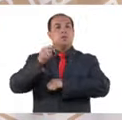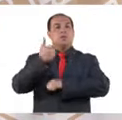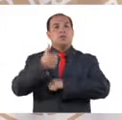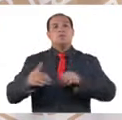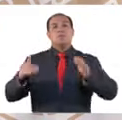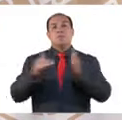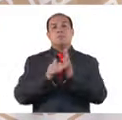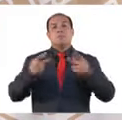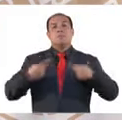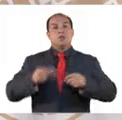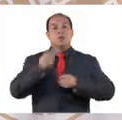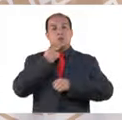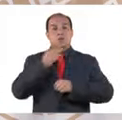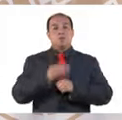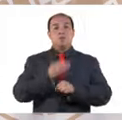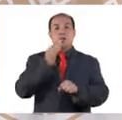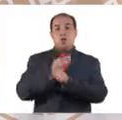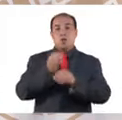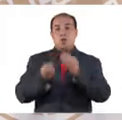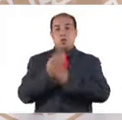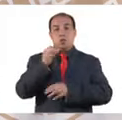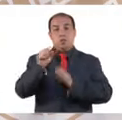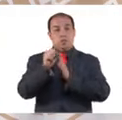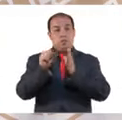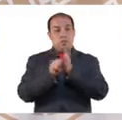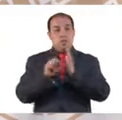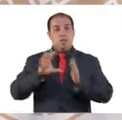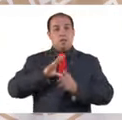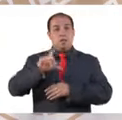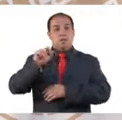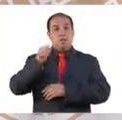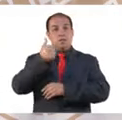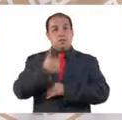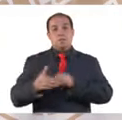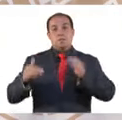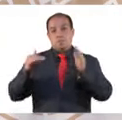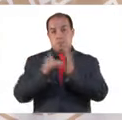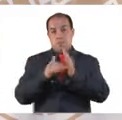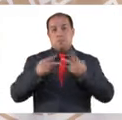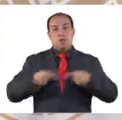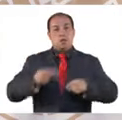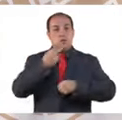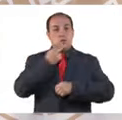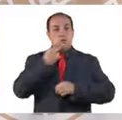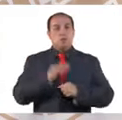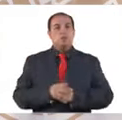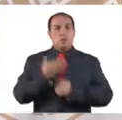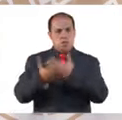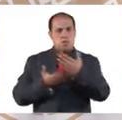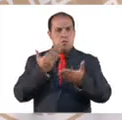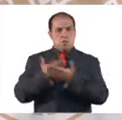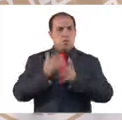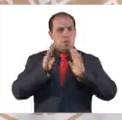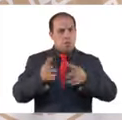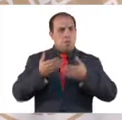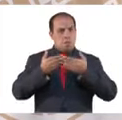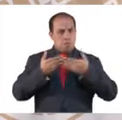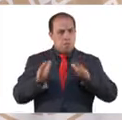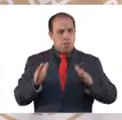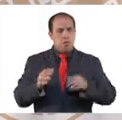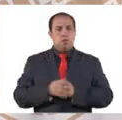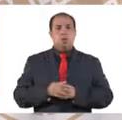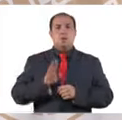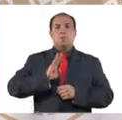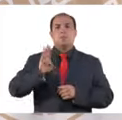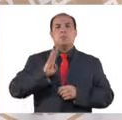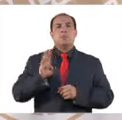usuarios y ahorita con el nuevo sistema estamos ya alrededor de 26 mil usuarios. Entonces, en términos de servicio ya se está dando el servicio que